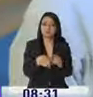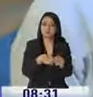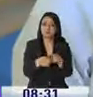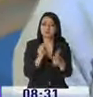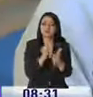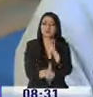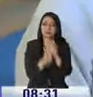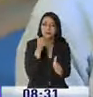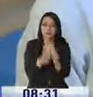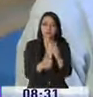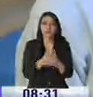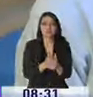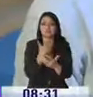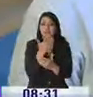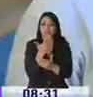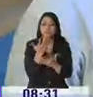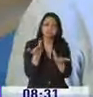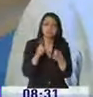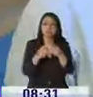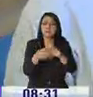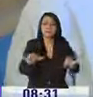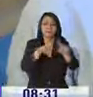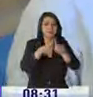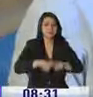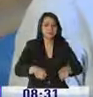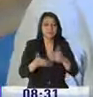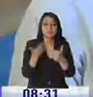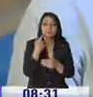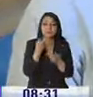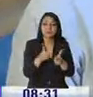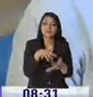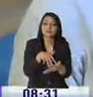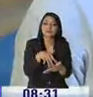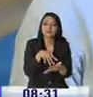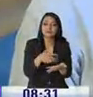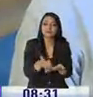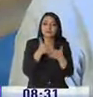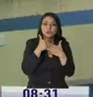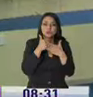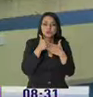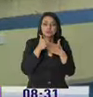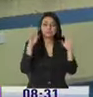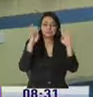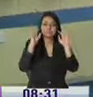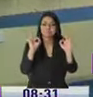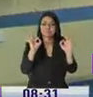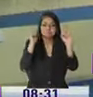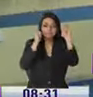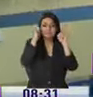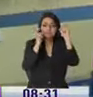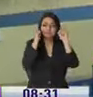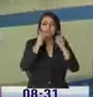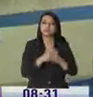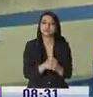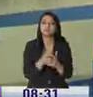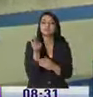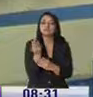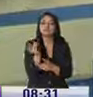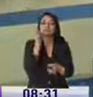amigos, facilitar diferentes cosas, facilitar hasta el estudio, concentración. Los jóvenes también podrán ser parte de las